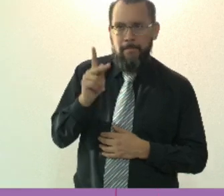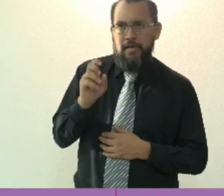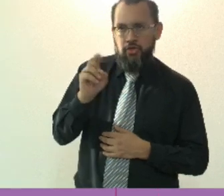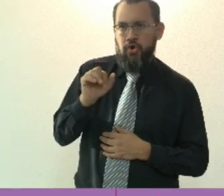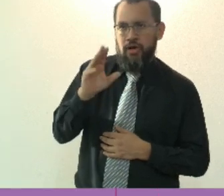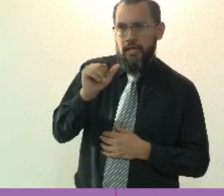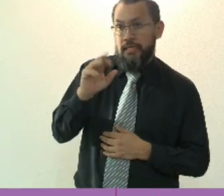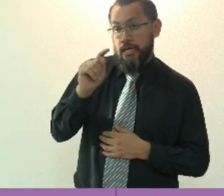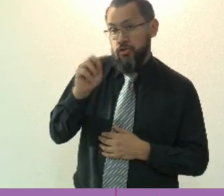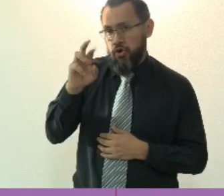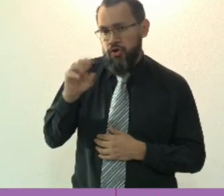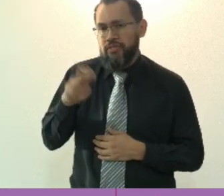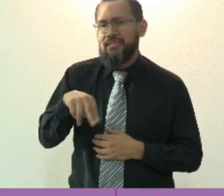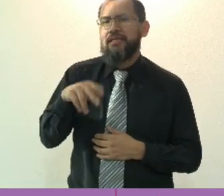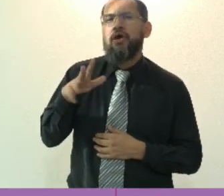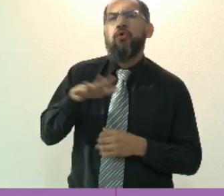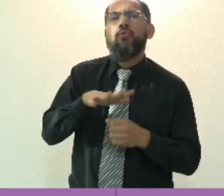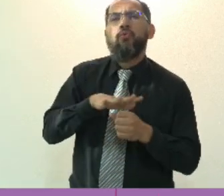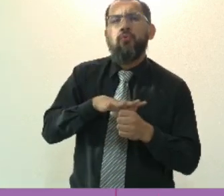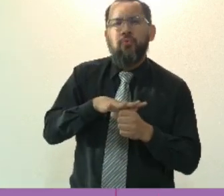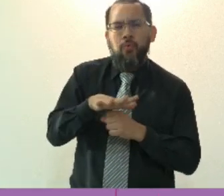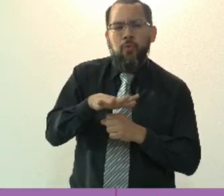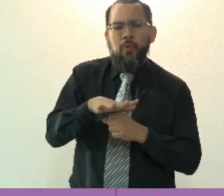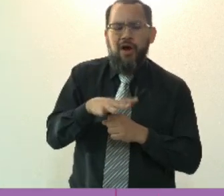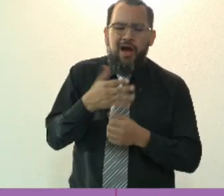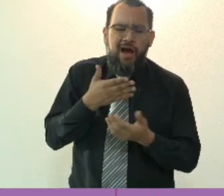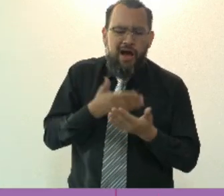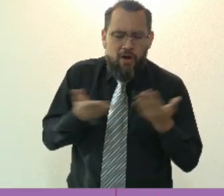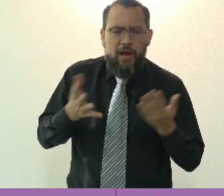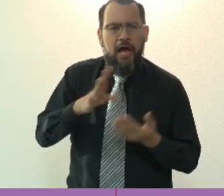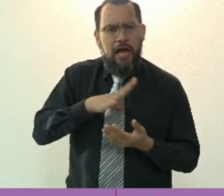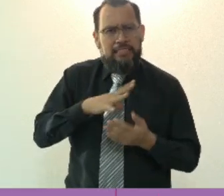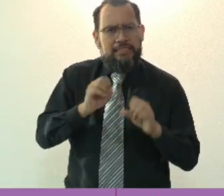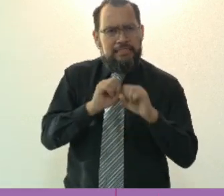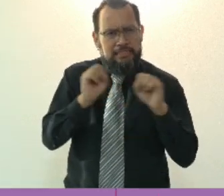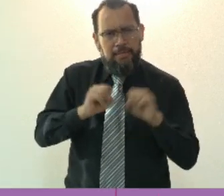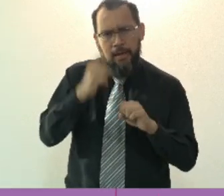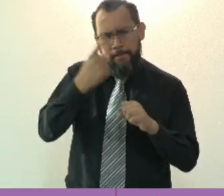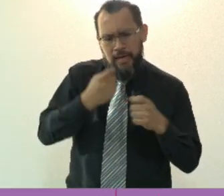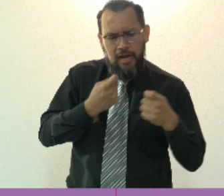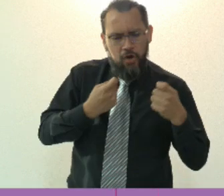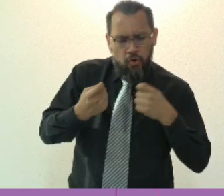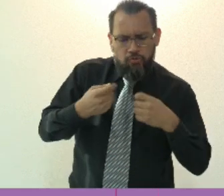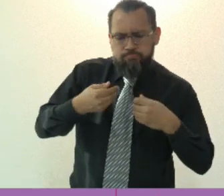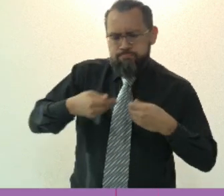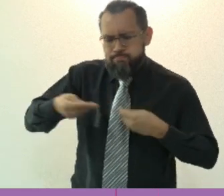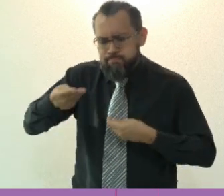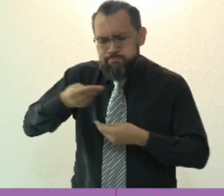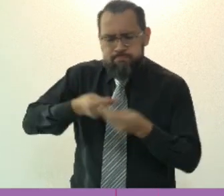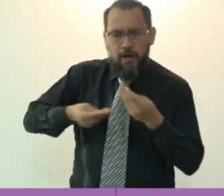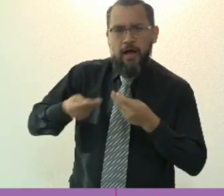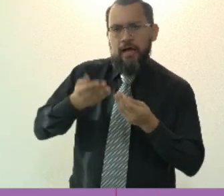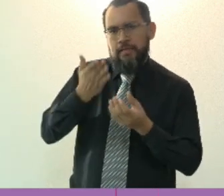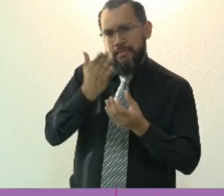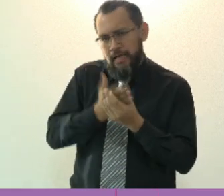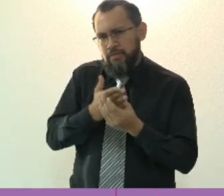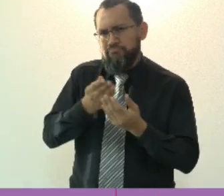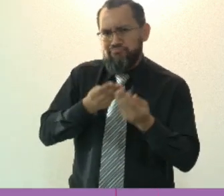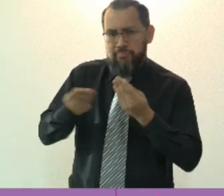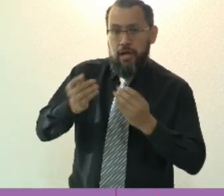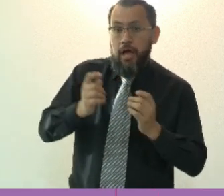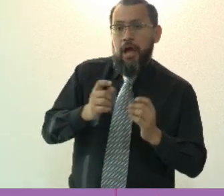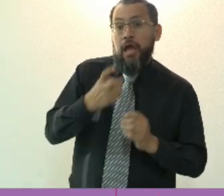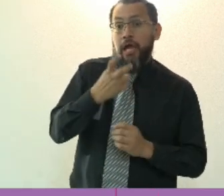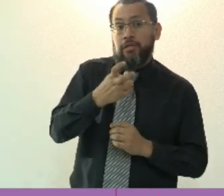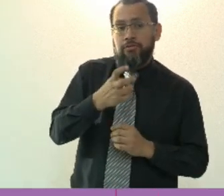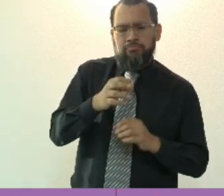Cartaterrón. ¿Cuáles son las ventajas de contar con un sistema de gestión documental precisamente de cara a los procesos de entrega-recepción